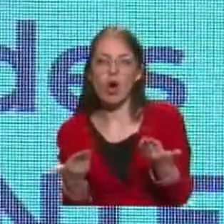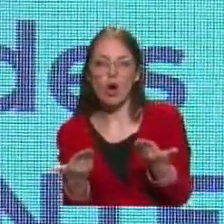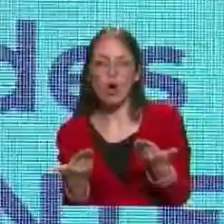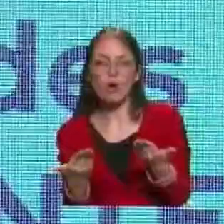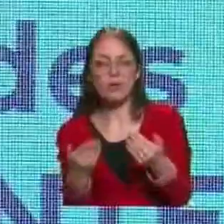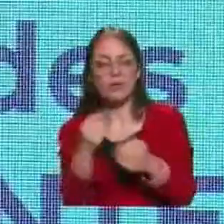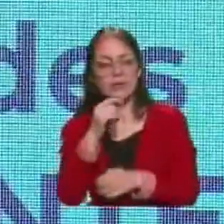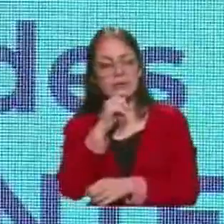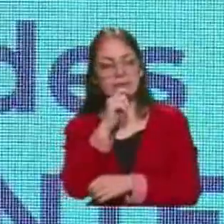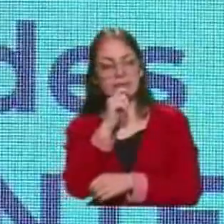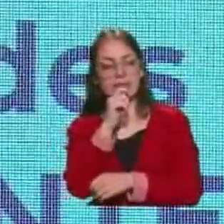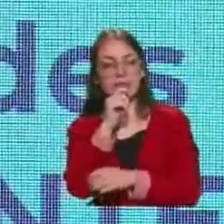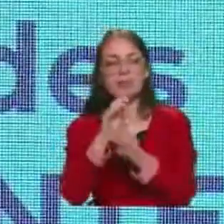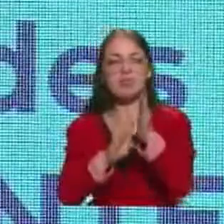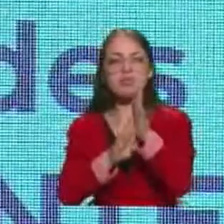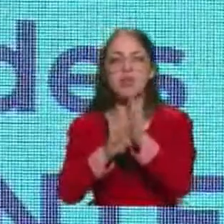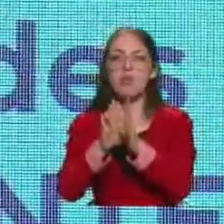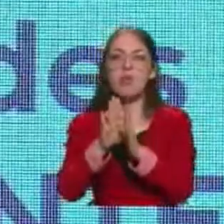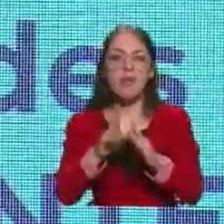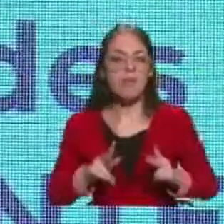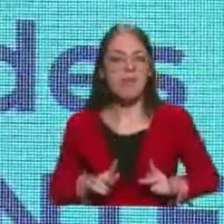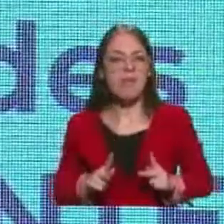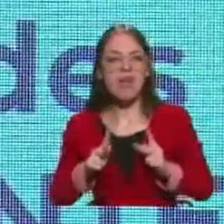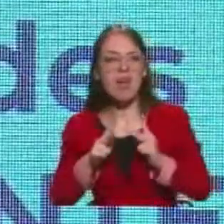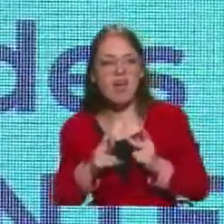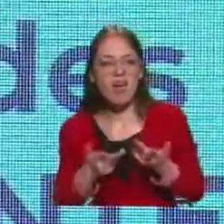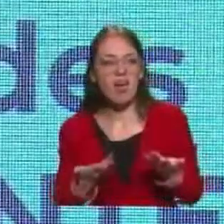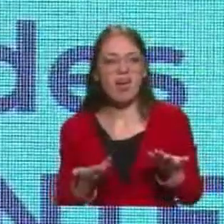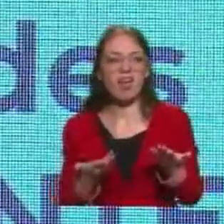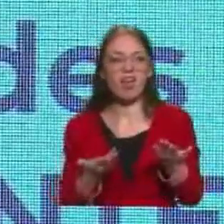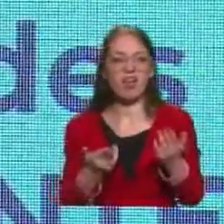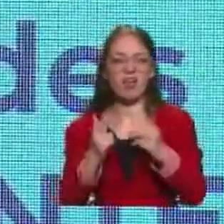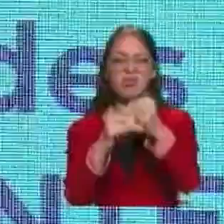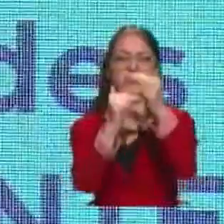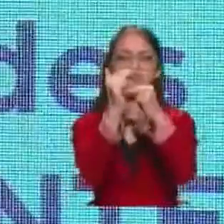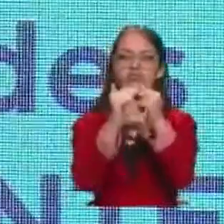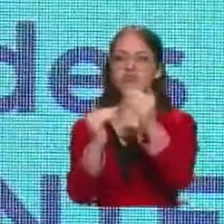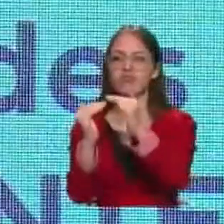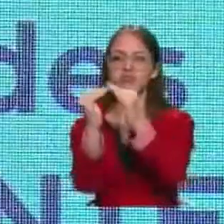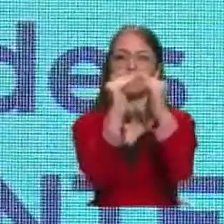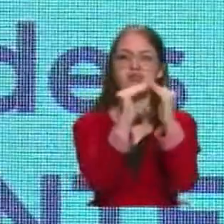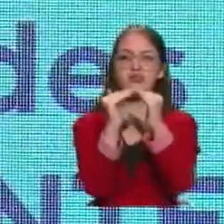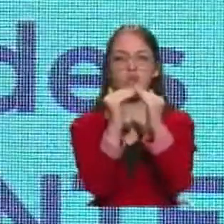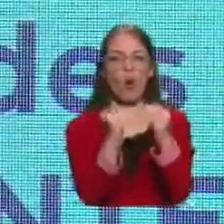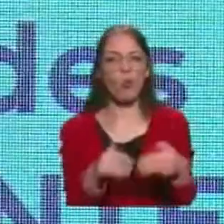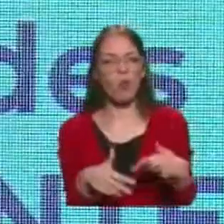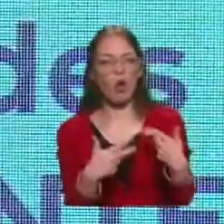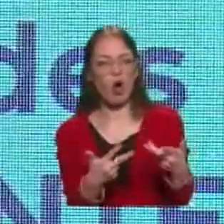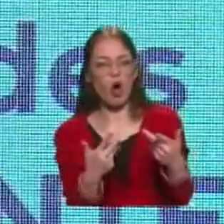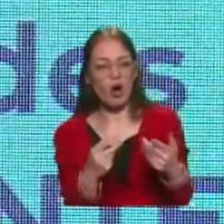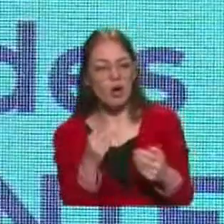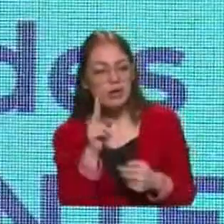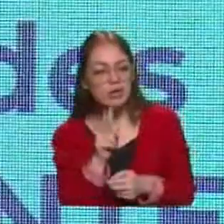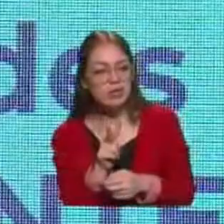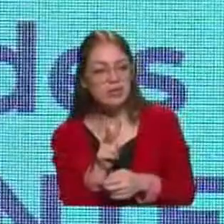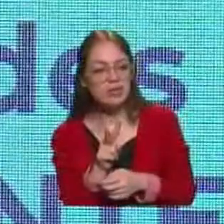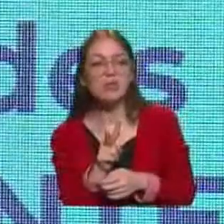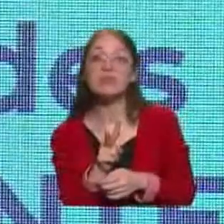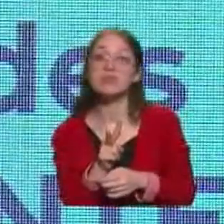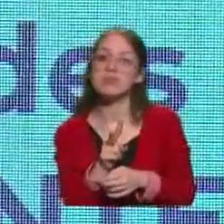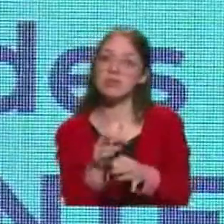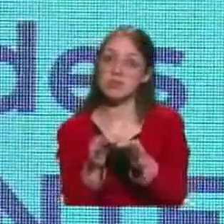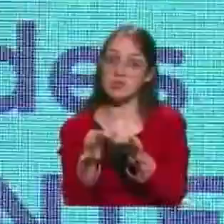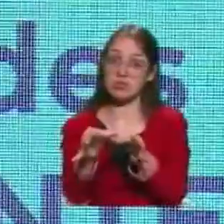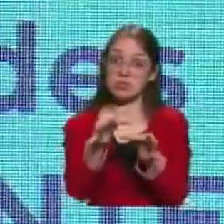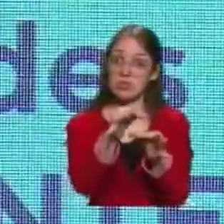cómo se desarrollan sus vidas cómo se desarrolla la infraestructura uno puede concluir que la gran mayoría de las ciudades del país están en